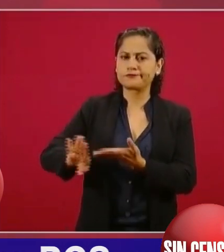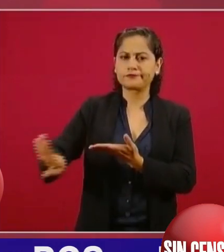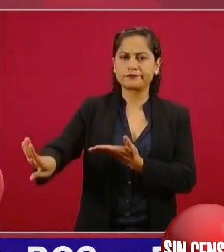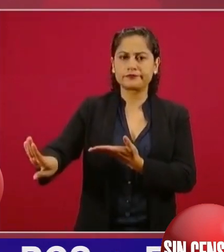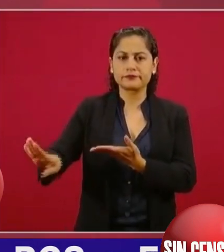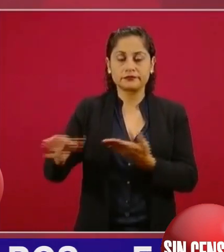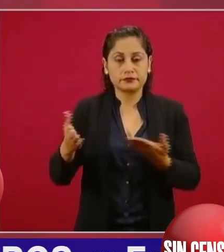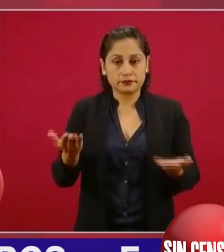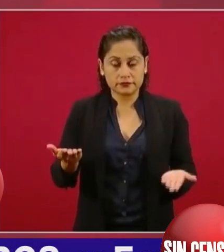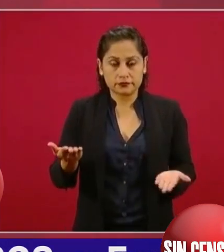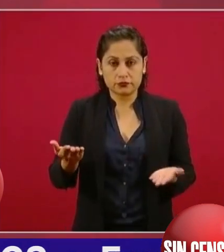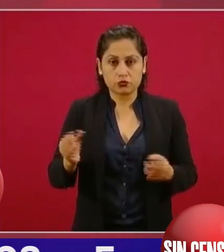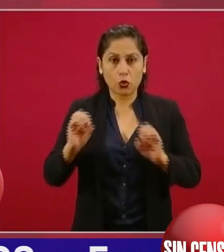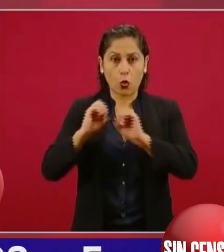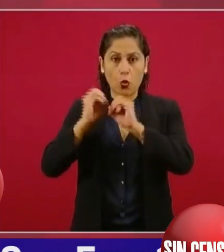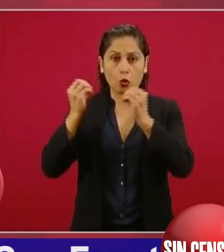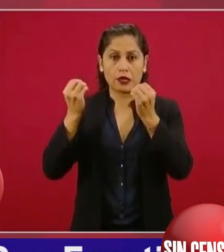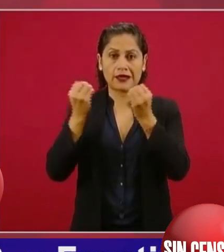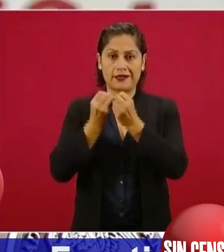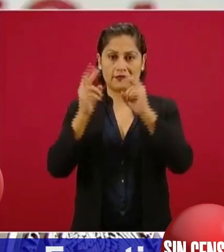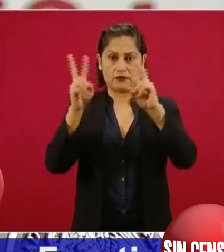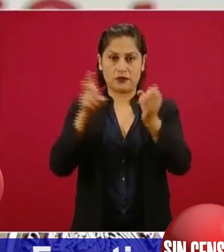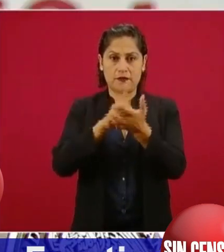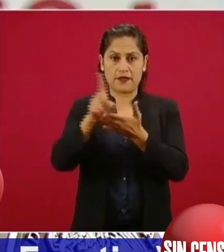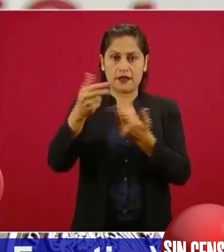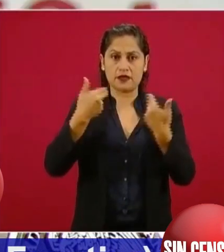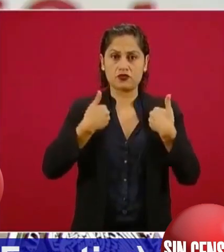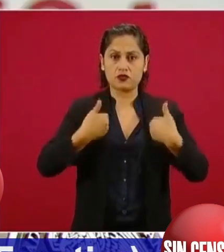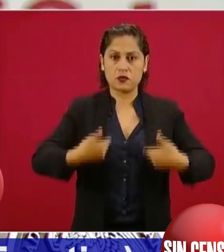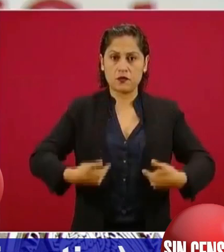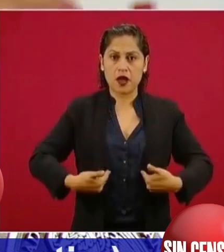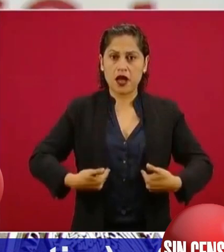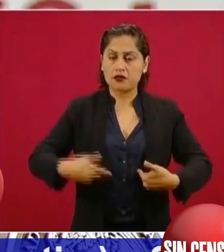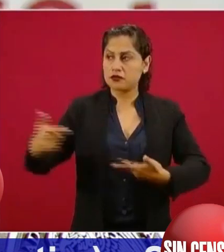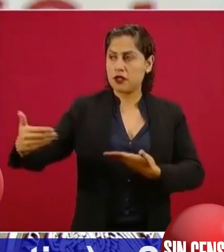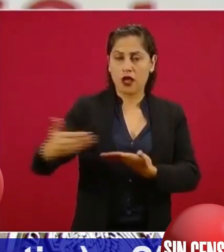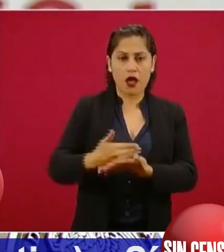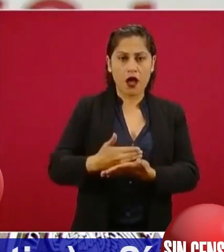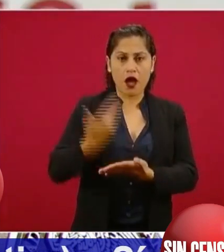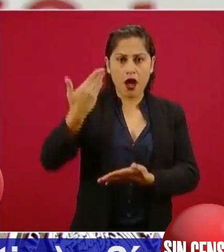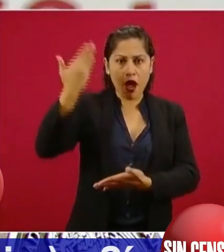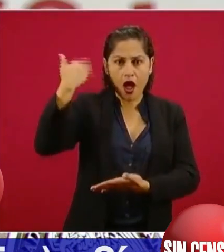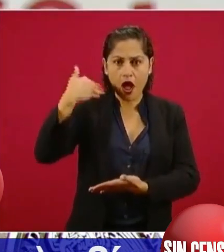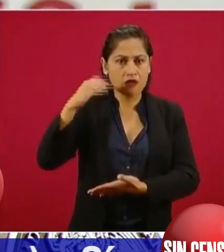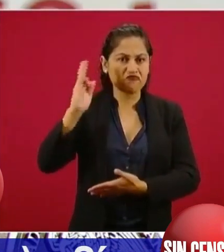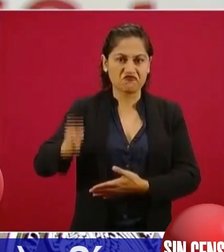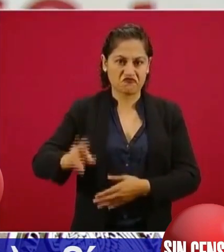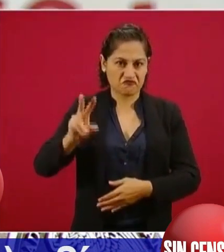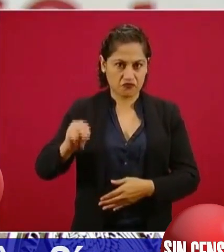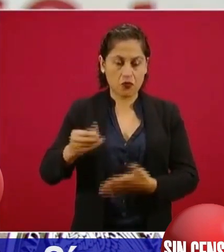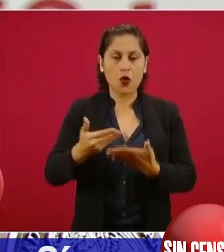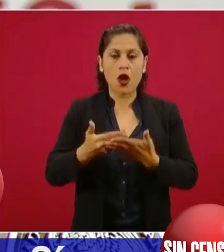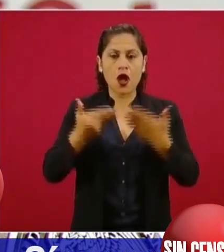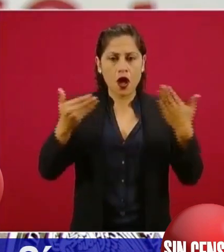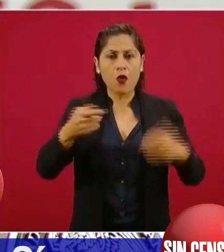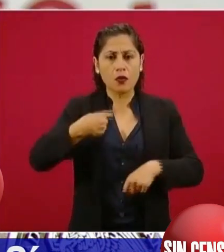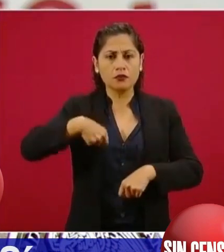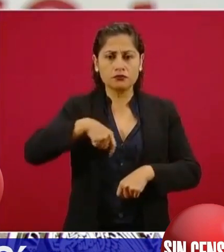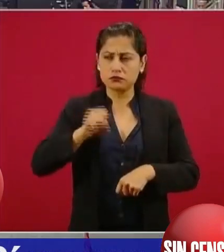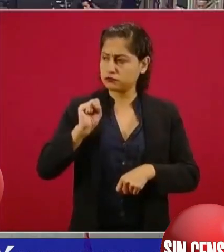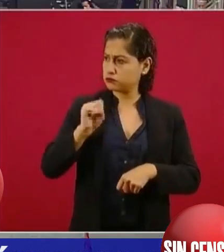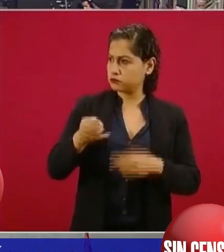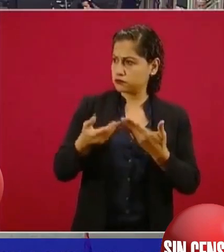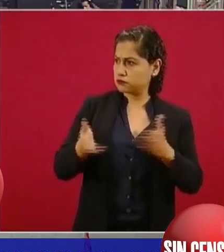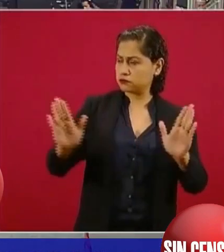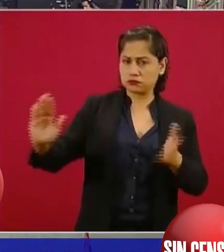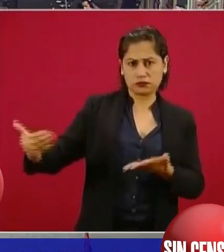de organismos de derechos humanos. Entonces, estamos abiertos para cualquier participación,